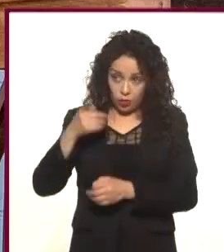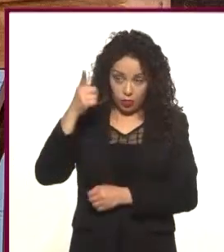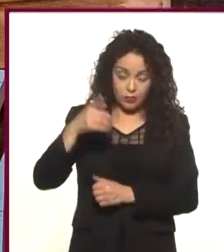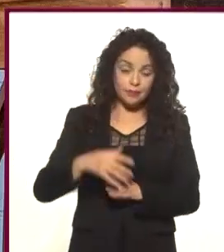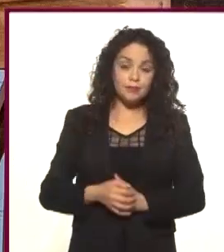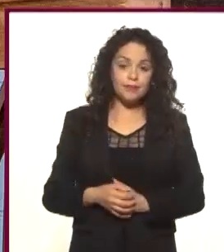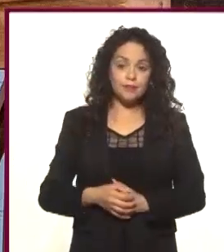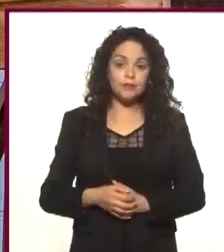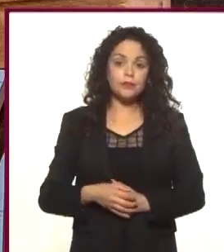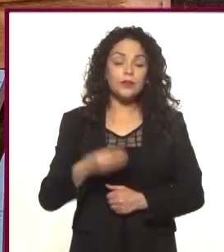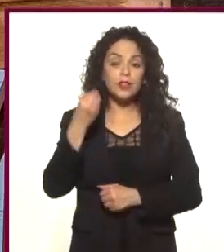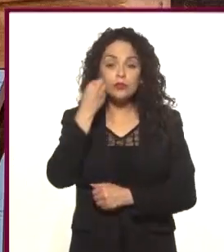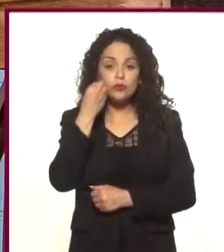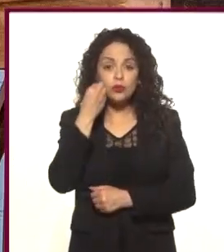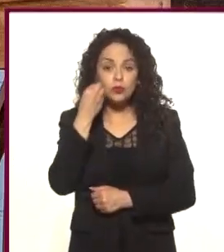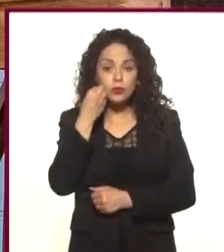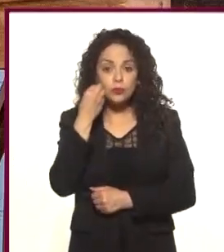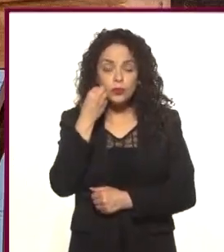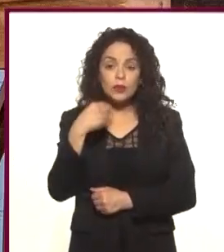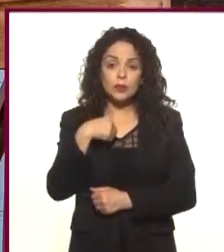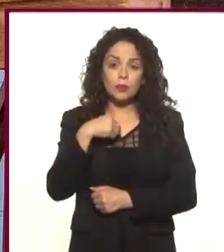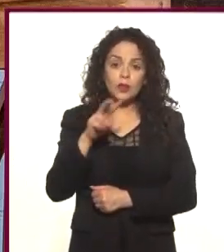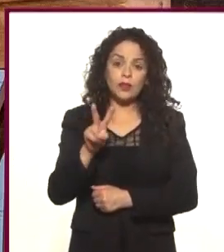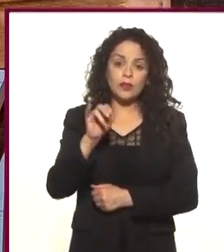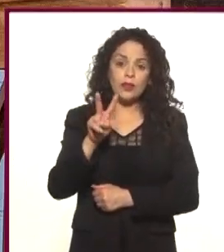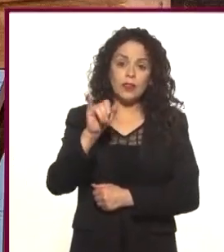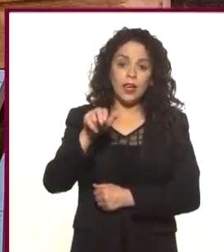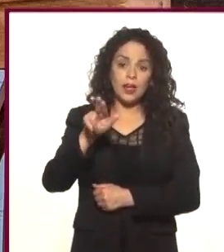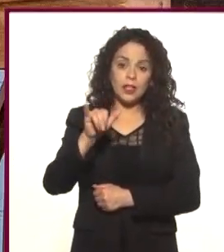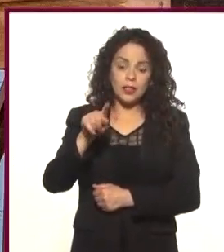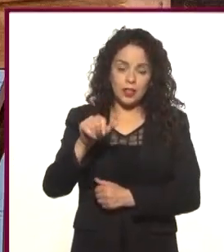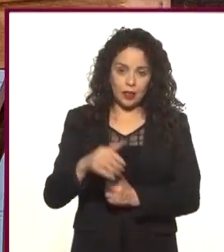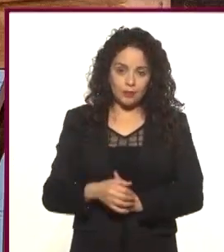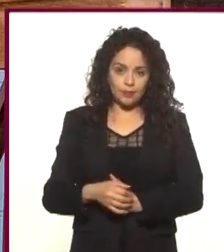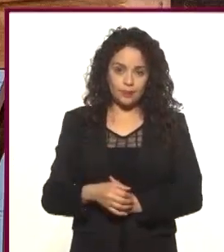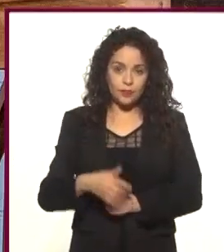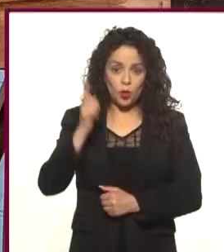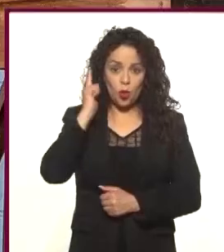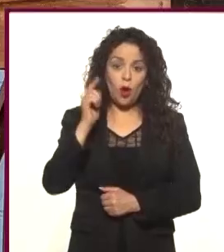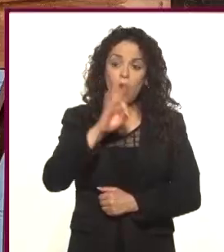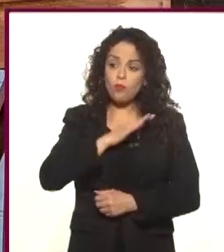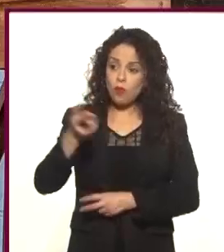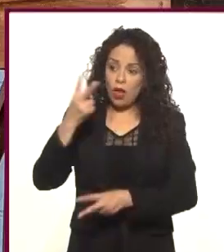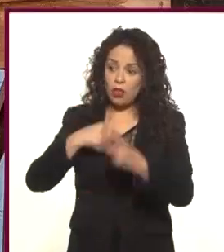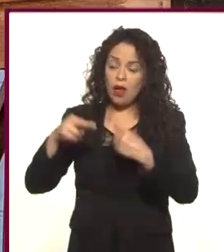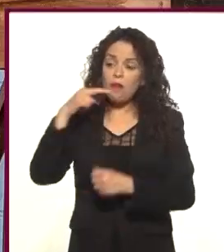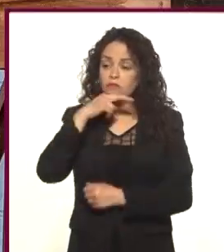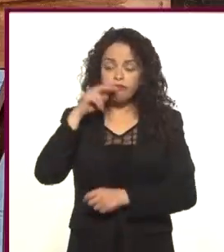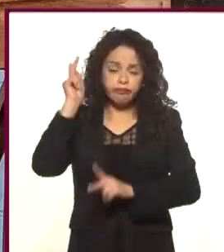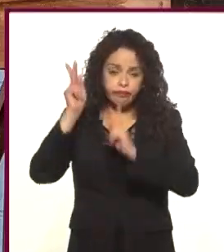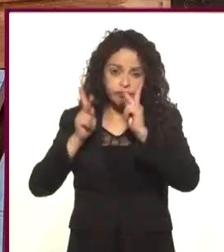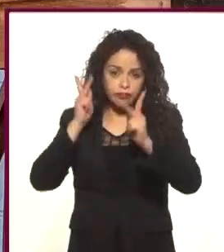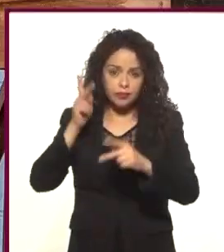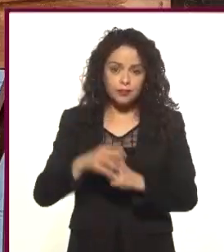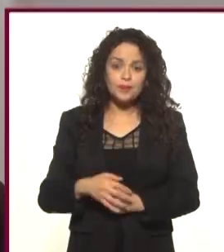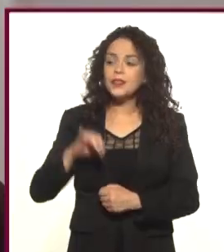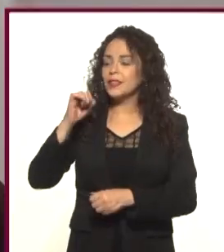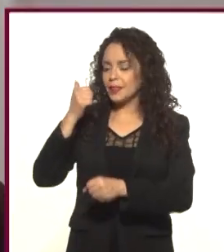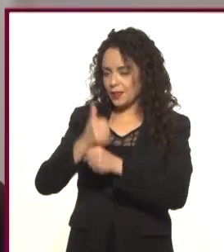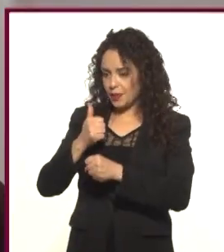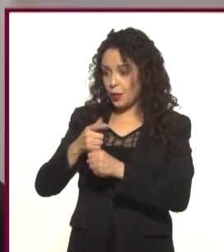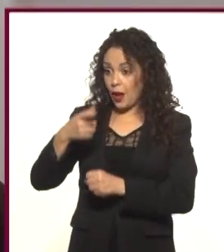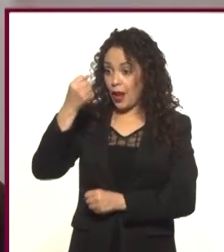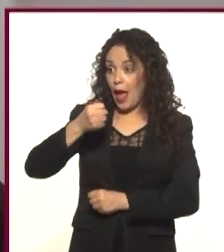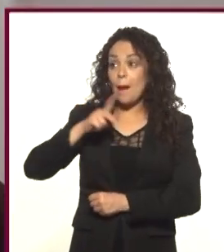por allá. Ay, dale un beso de mi parte a mi Vivianita. Espero que puedan venir pronto. Sí,